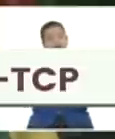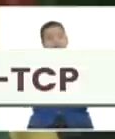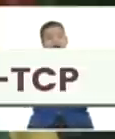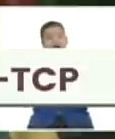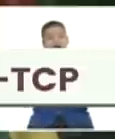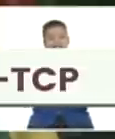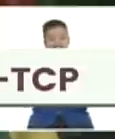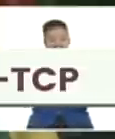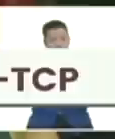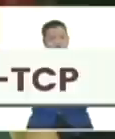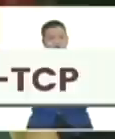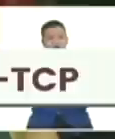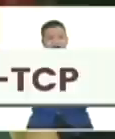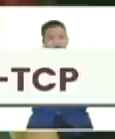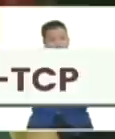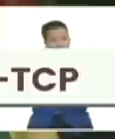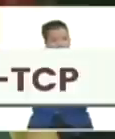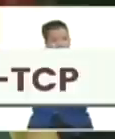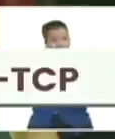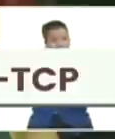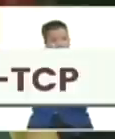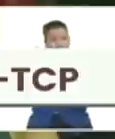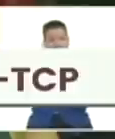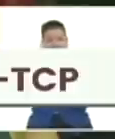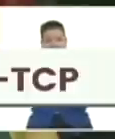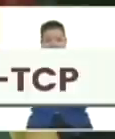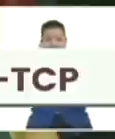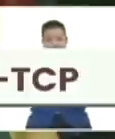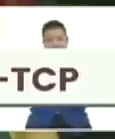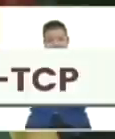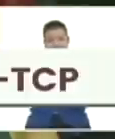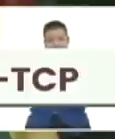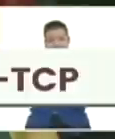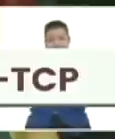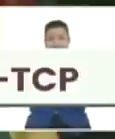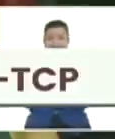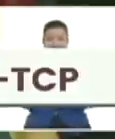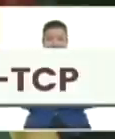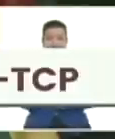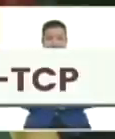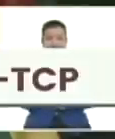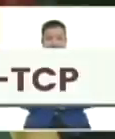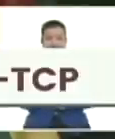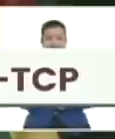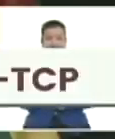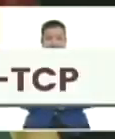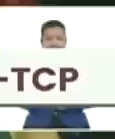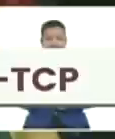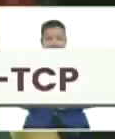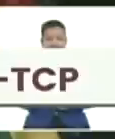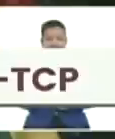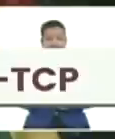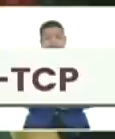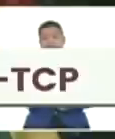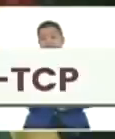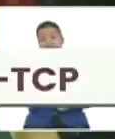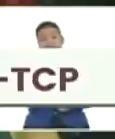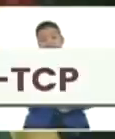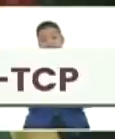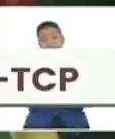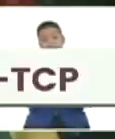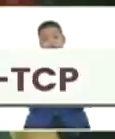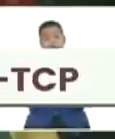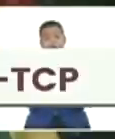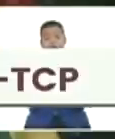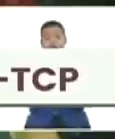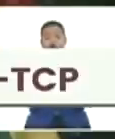me debe estar viendo por esta vía. El trabajo, lamentablemente, no deja de estar